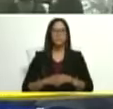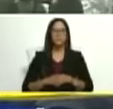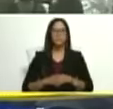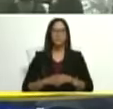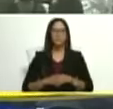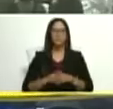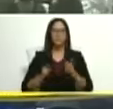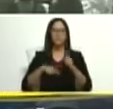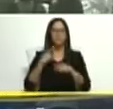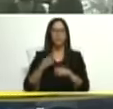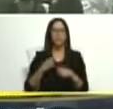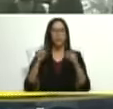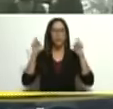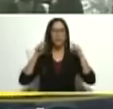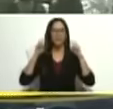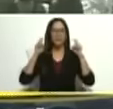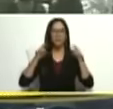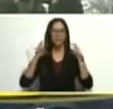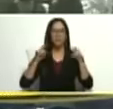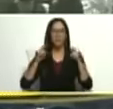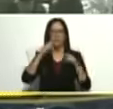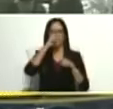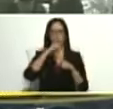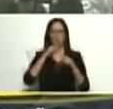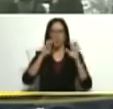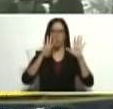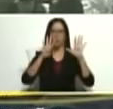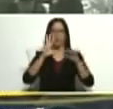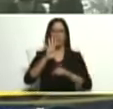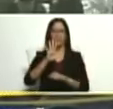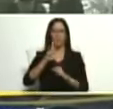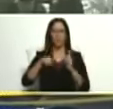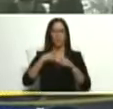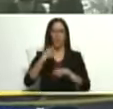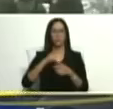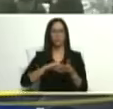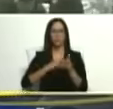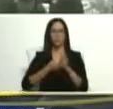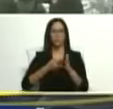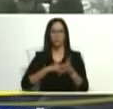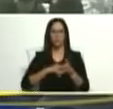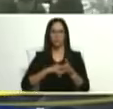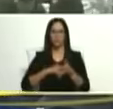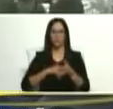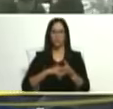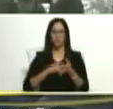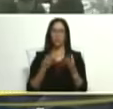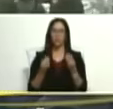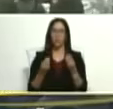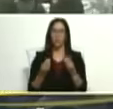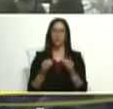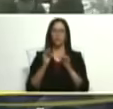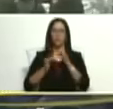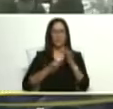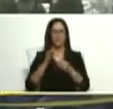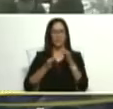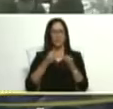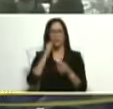Y después me enseñó en ese año 95 el otro concepto que mucho le he comentado a